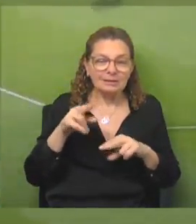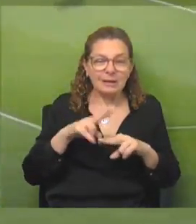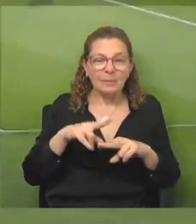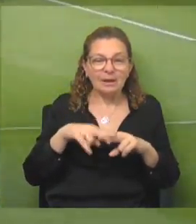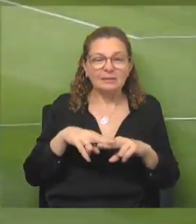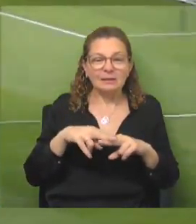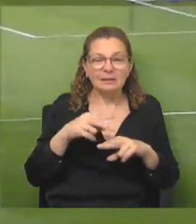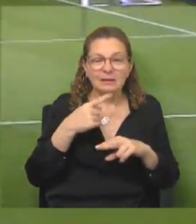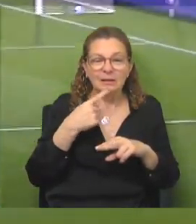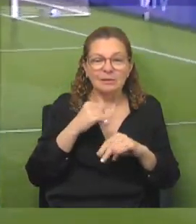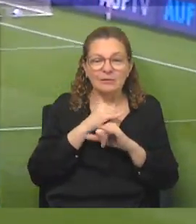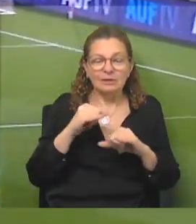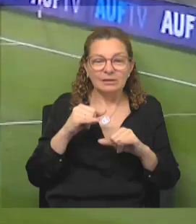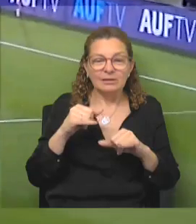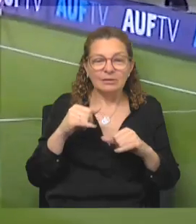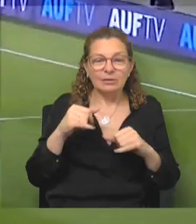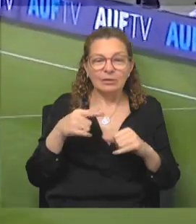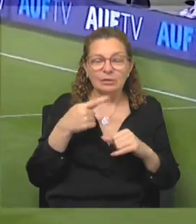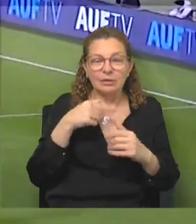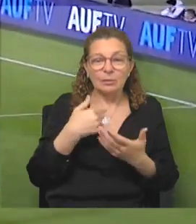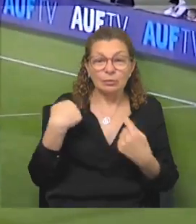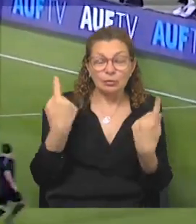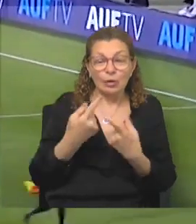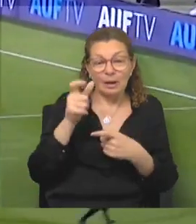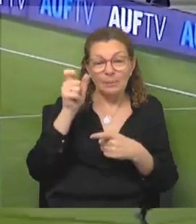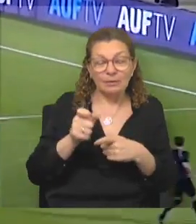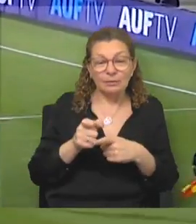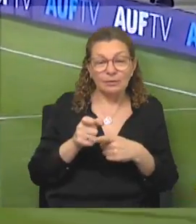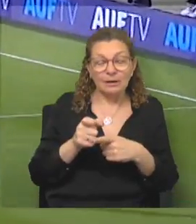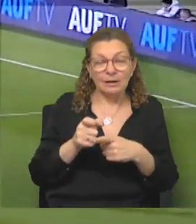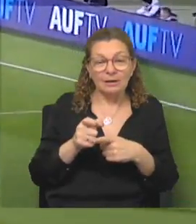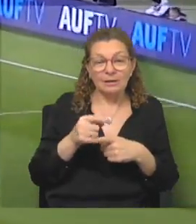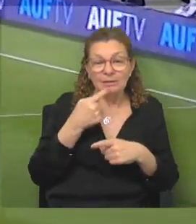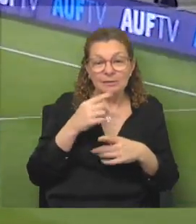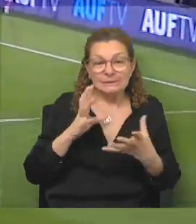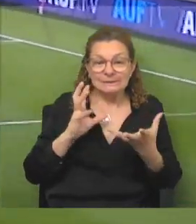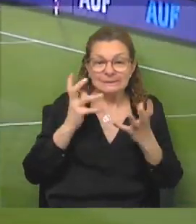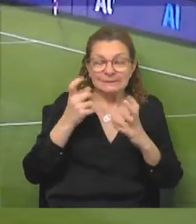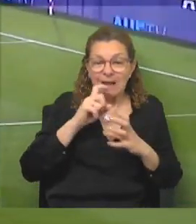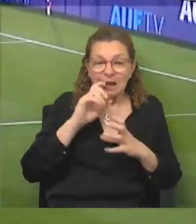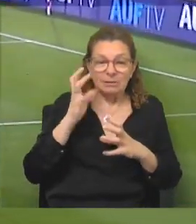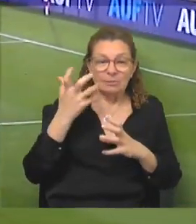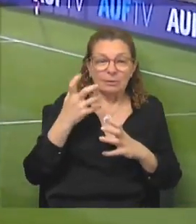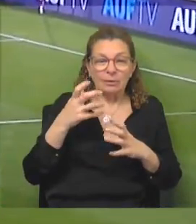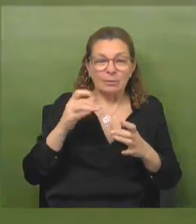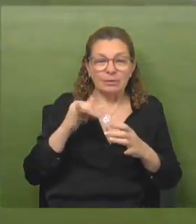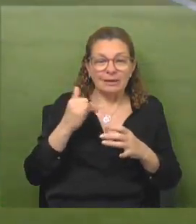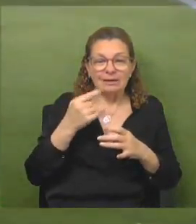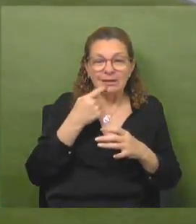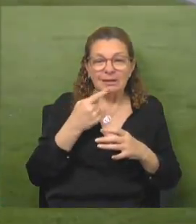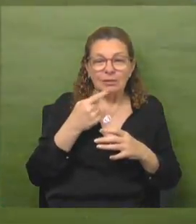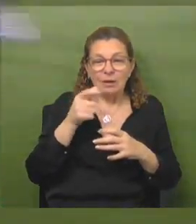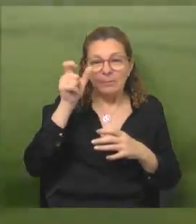una vez finalizado el partido el público presente en el estadio Centenario hizo notar su malestar con el presente de la Celeste y despidió los